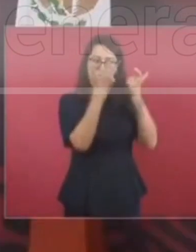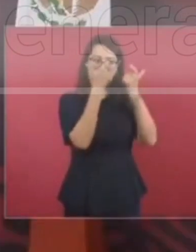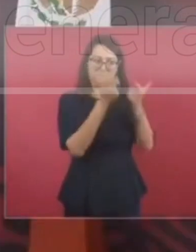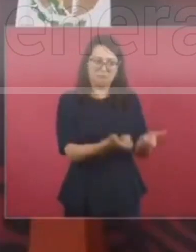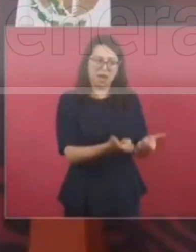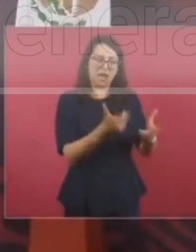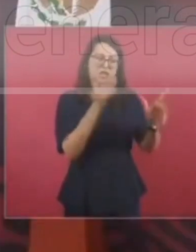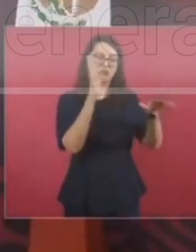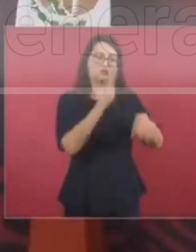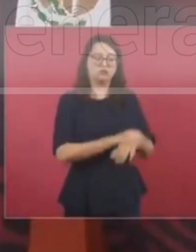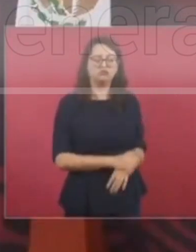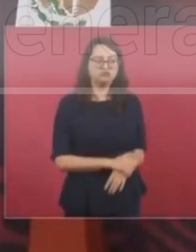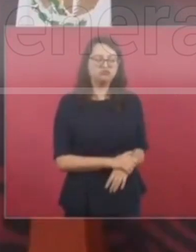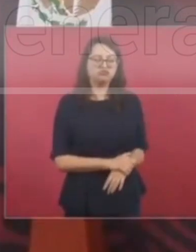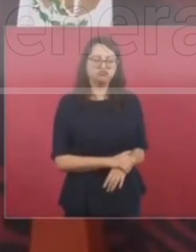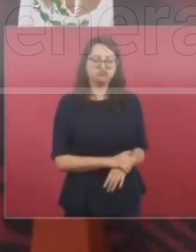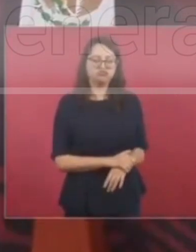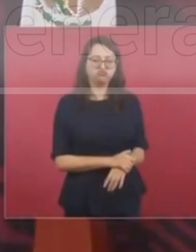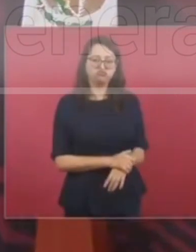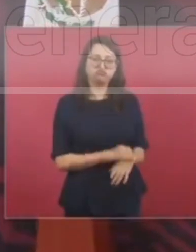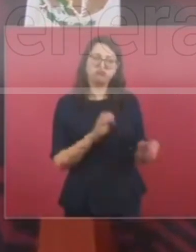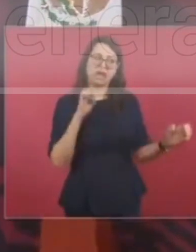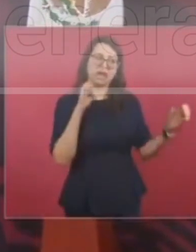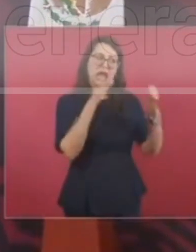Los timaron.